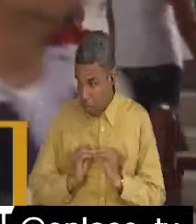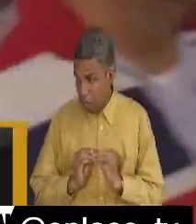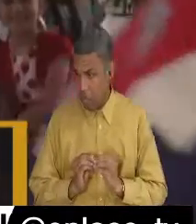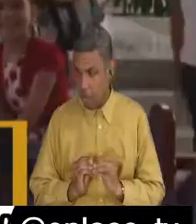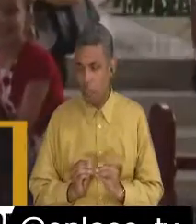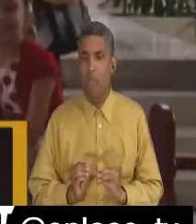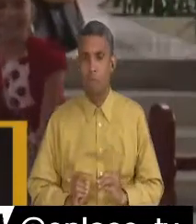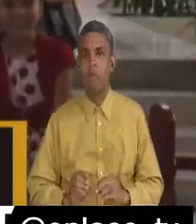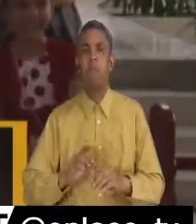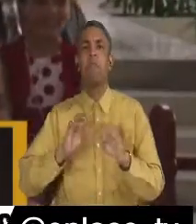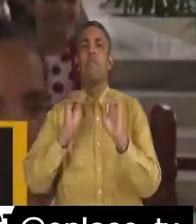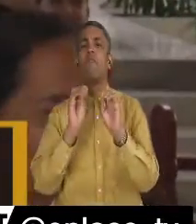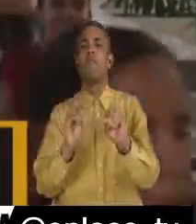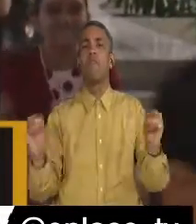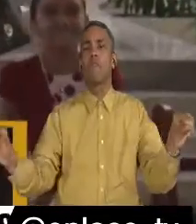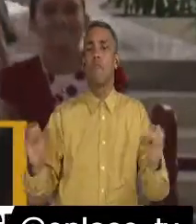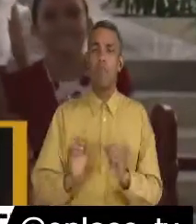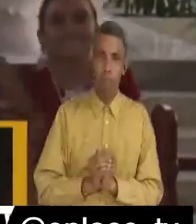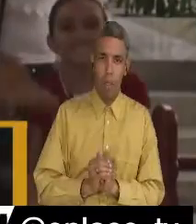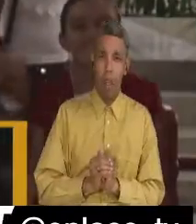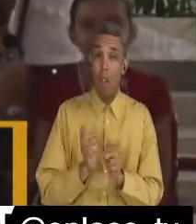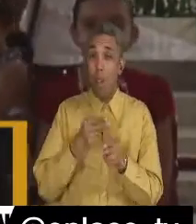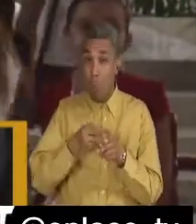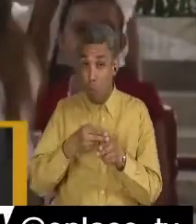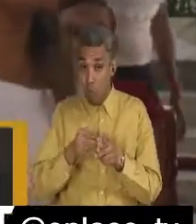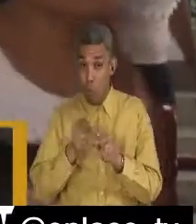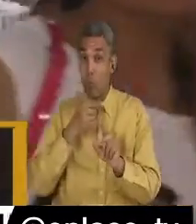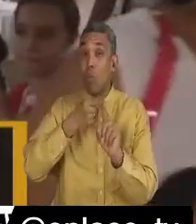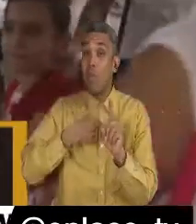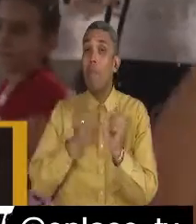invito a todos los barranqueños, barranqueñas sin excepción, a